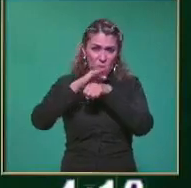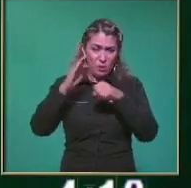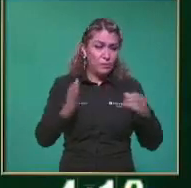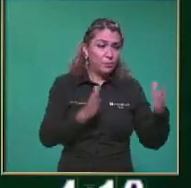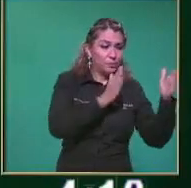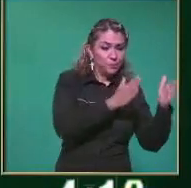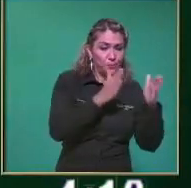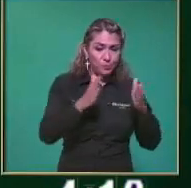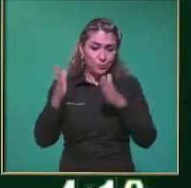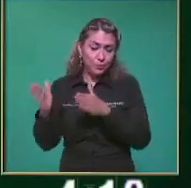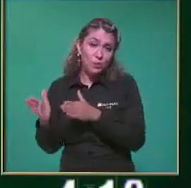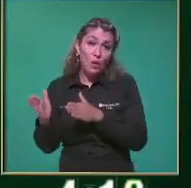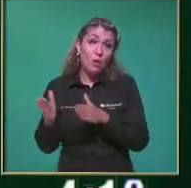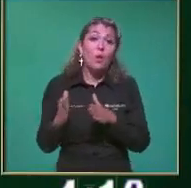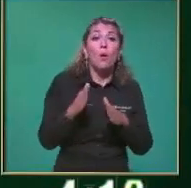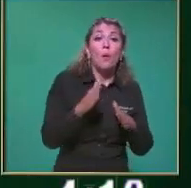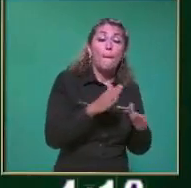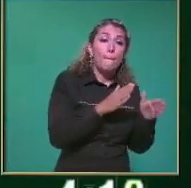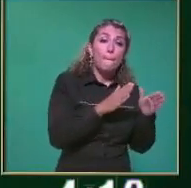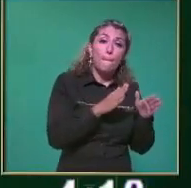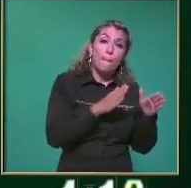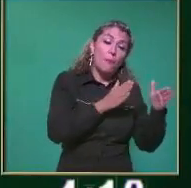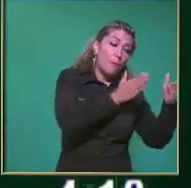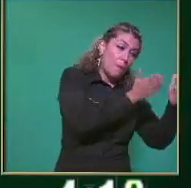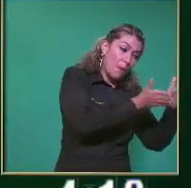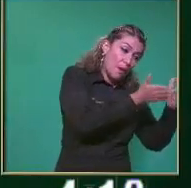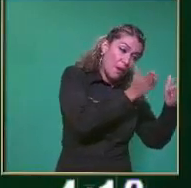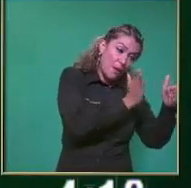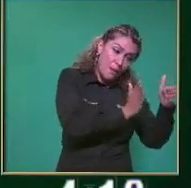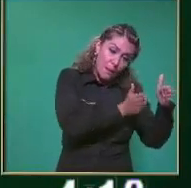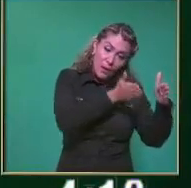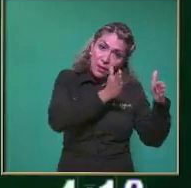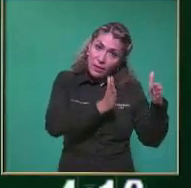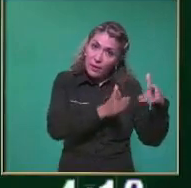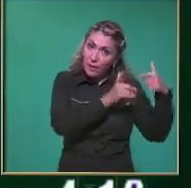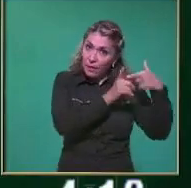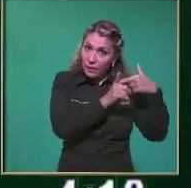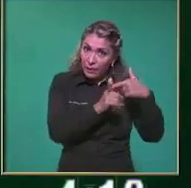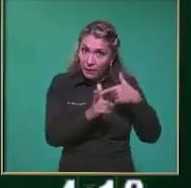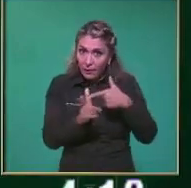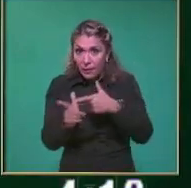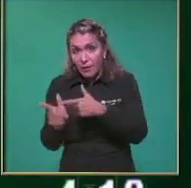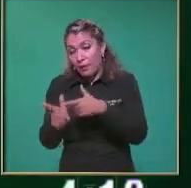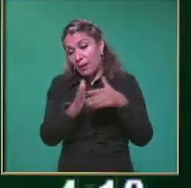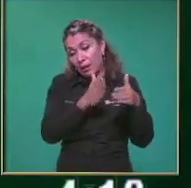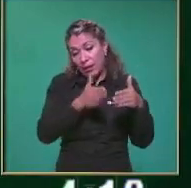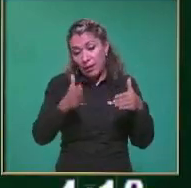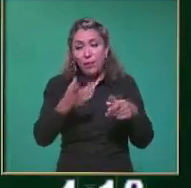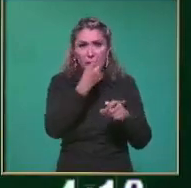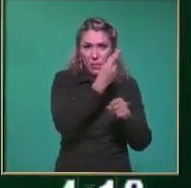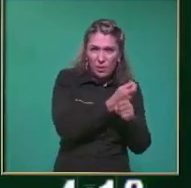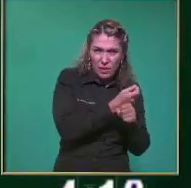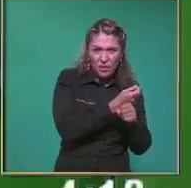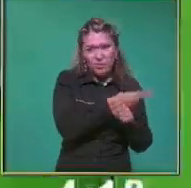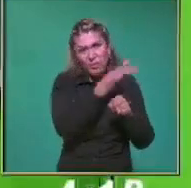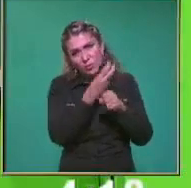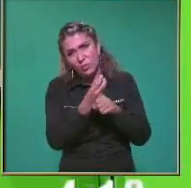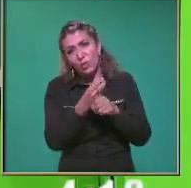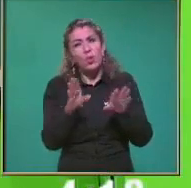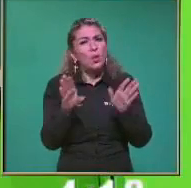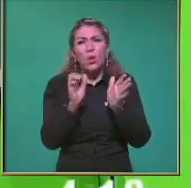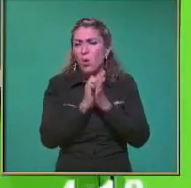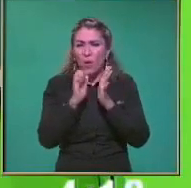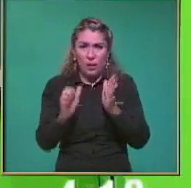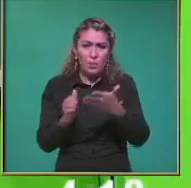algoritmo, como les decía, significa seguir un proceso. A ver, si yo les pregunto, ¿qué hacen en la mañana para